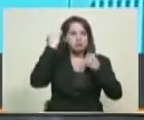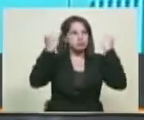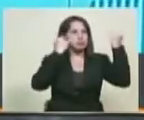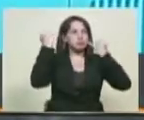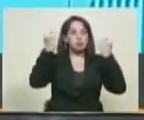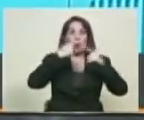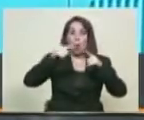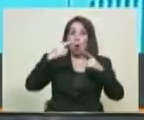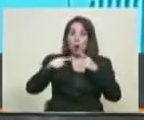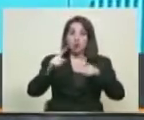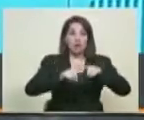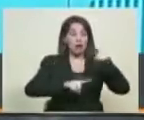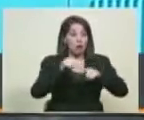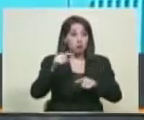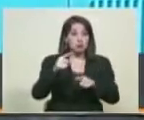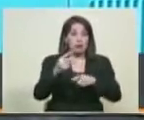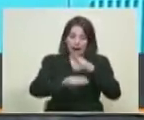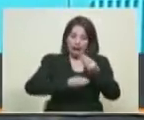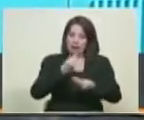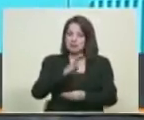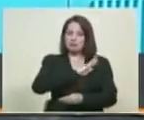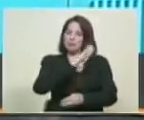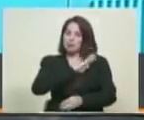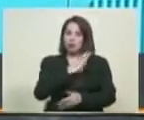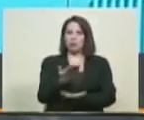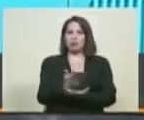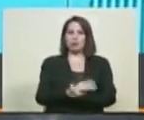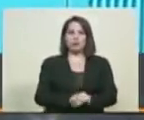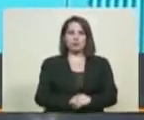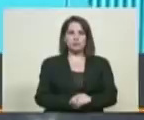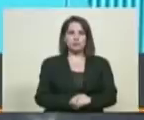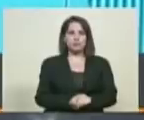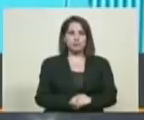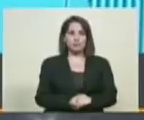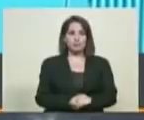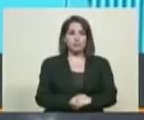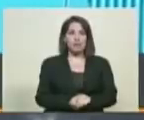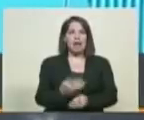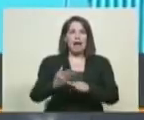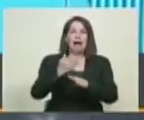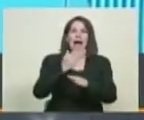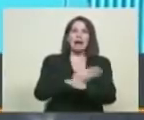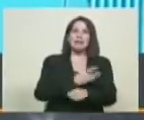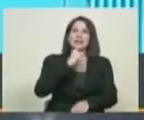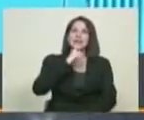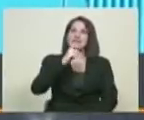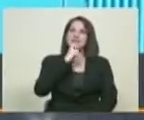que sin las circunstancias que hemos vivido, hubiera sido difícil pensar